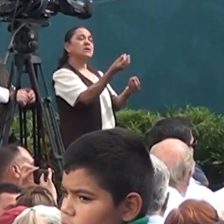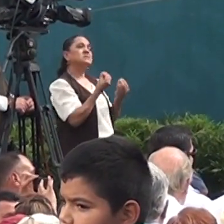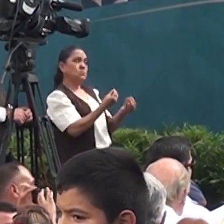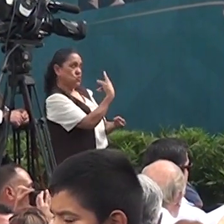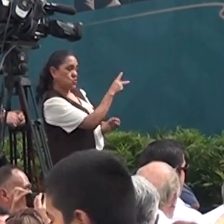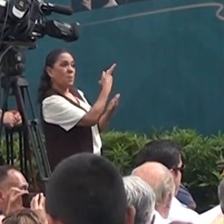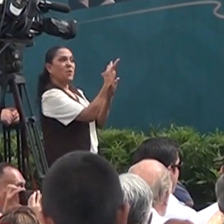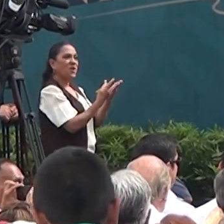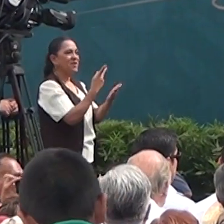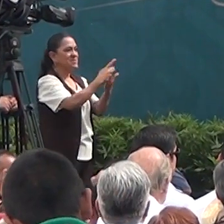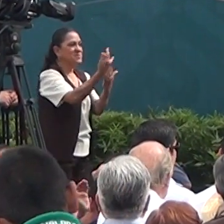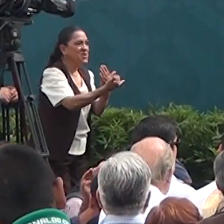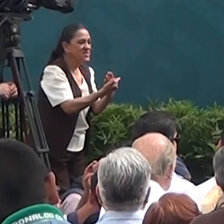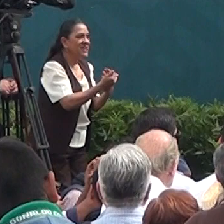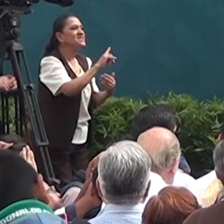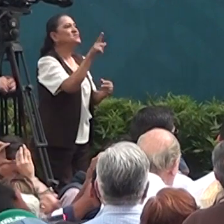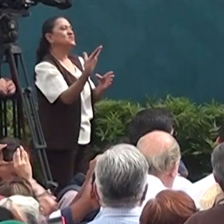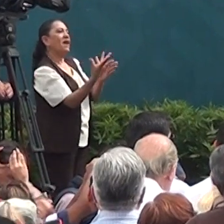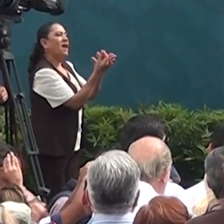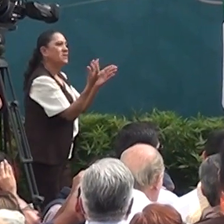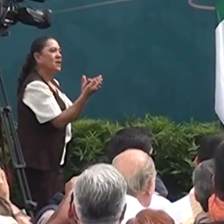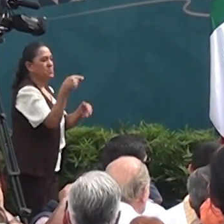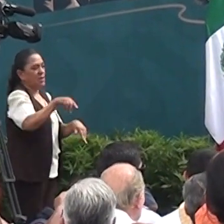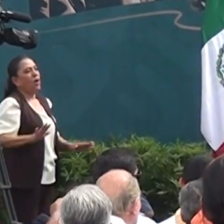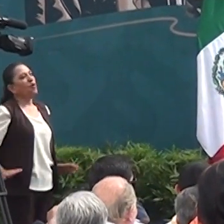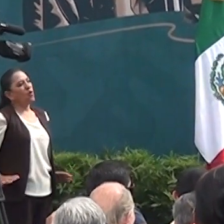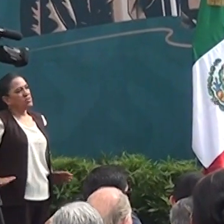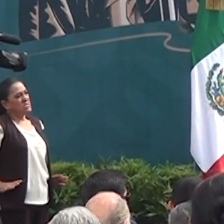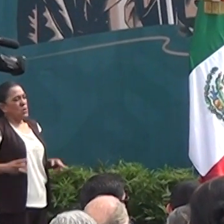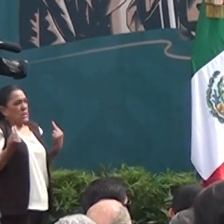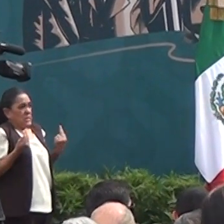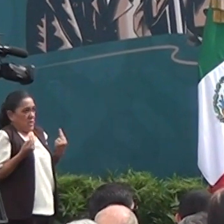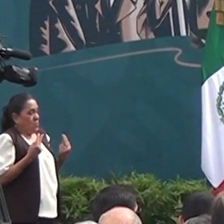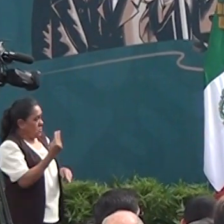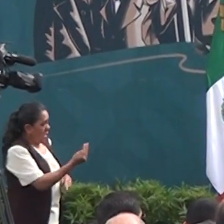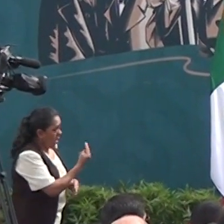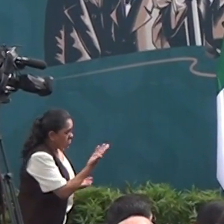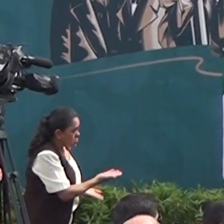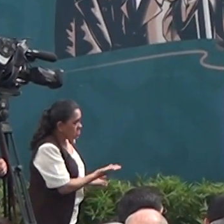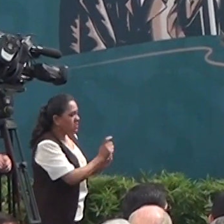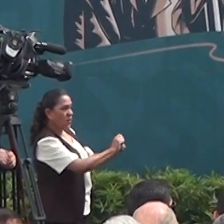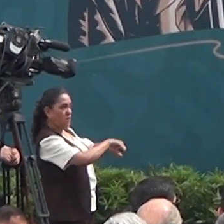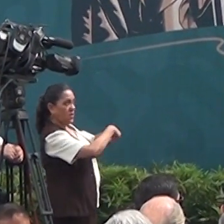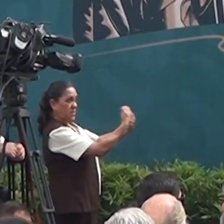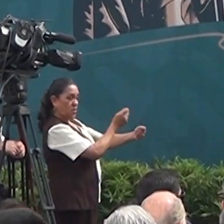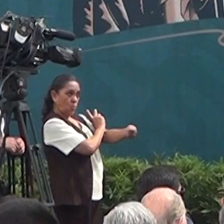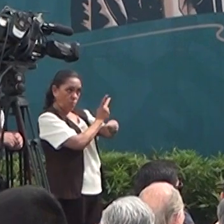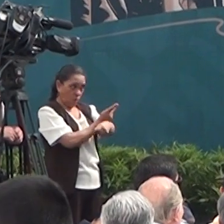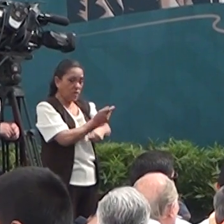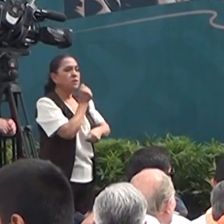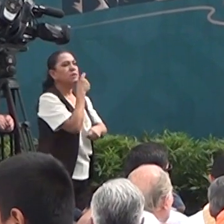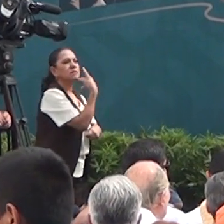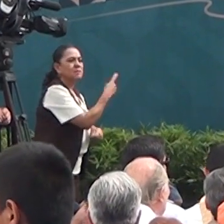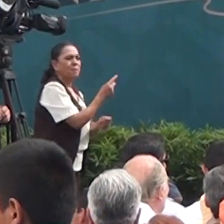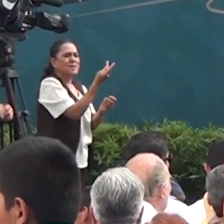sus programas y proyectos se adapten a nuestras condiciones. A usted le fue dado el poder y también las